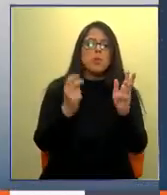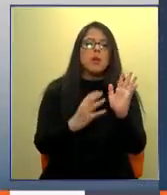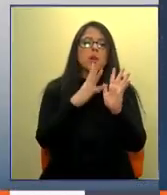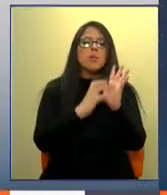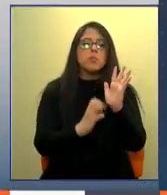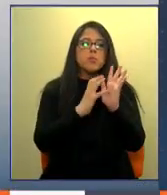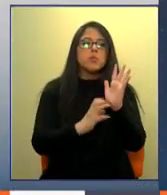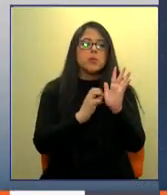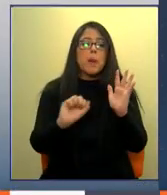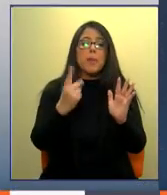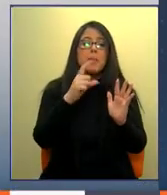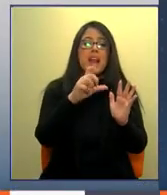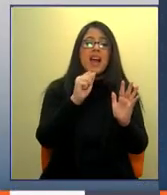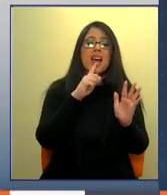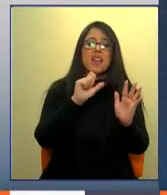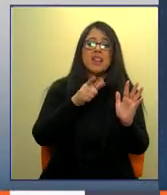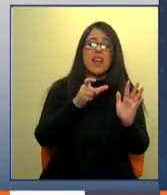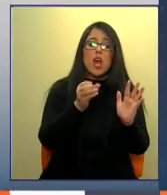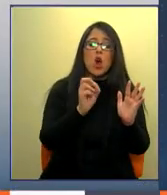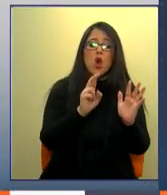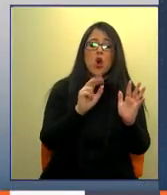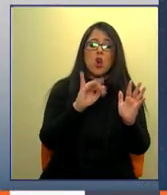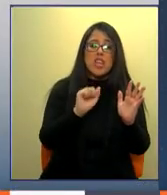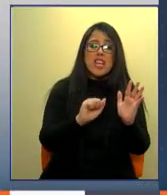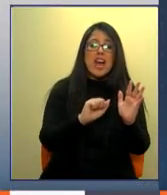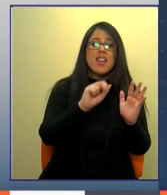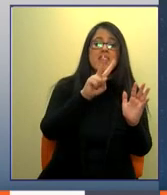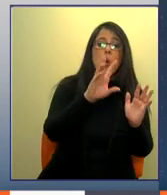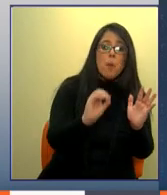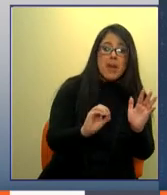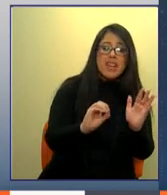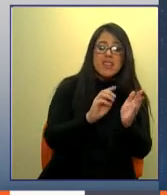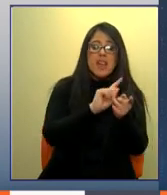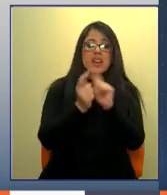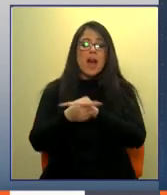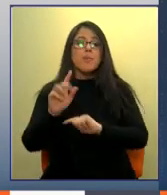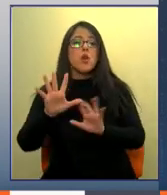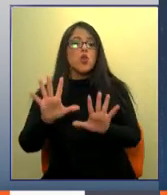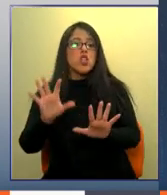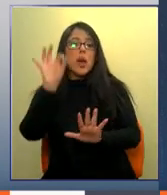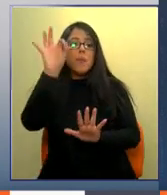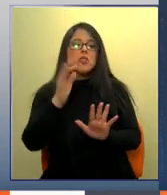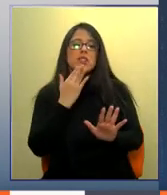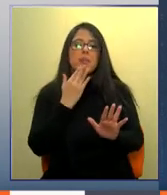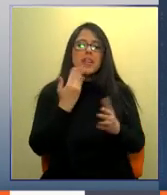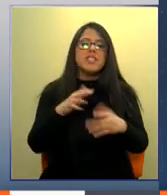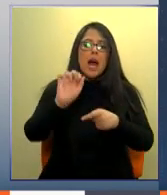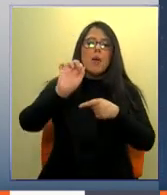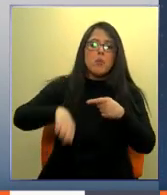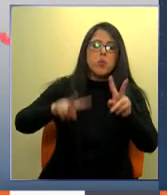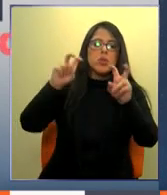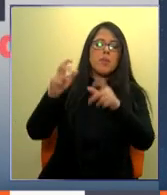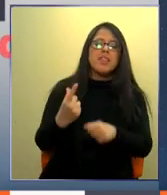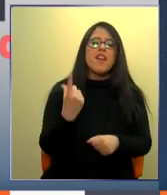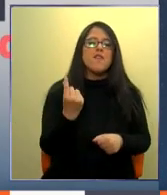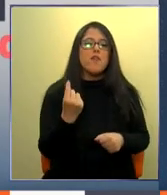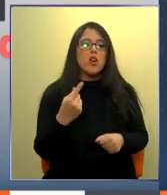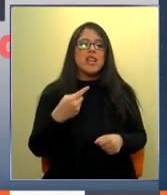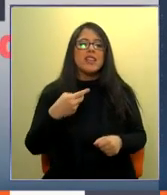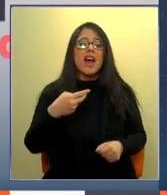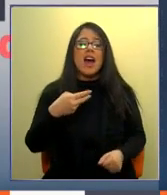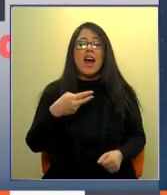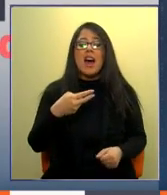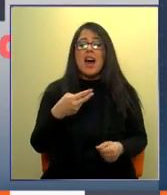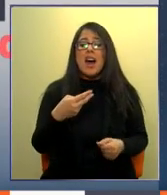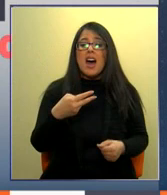de un 20 a un 10%. Se postergó la implementación de la boleta electrónica, también el reembolso del remanente de IVA y postergación de su